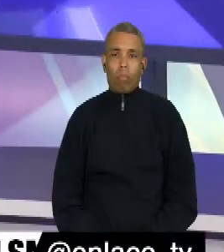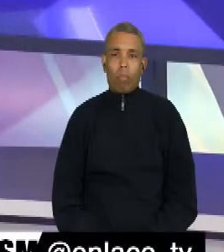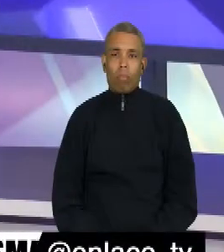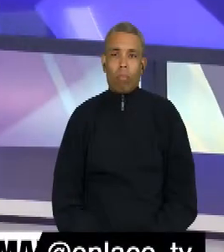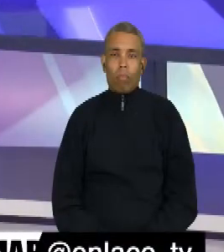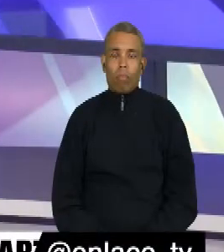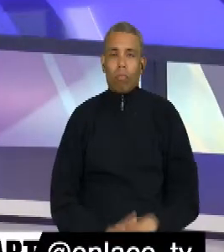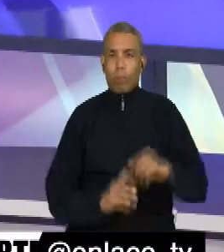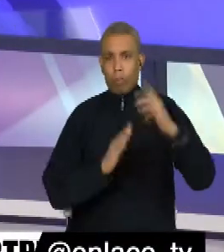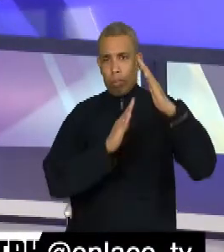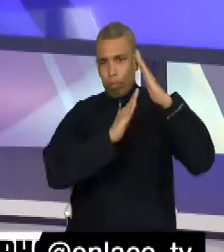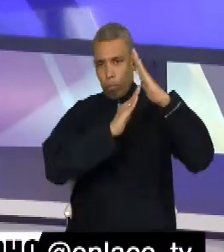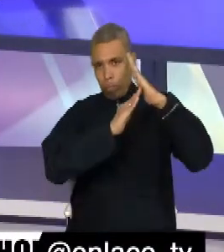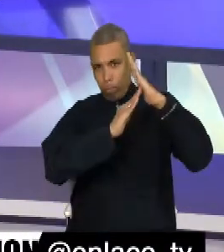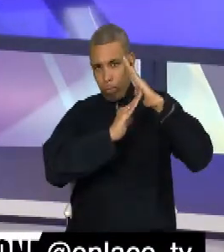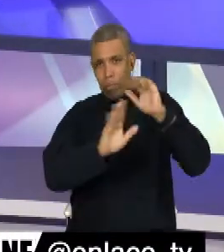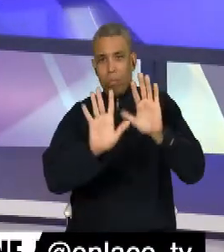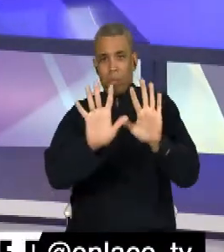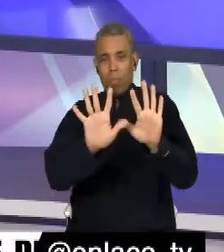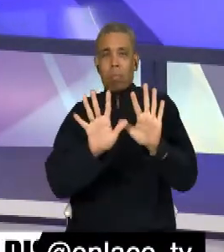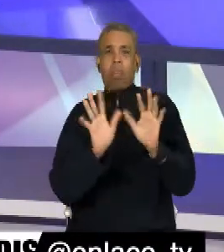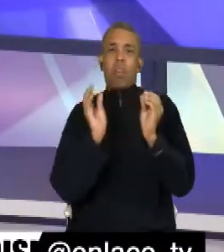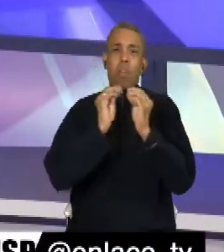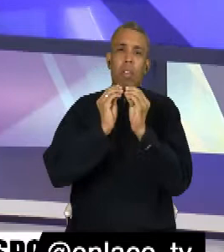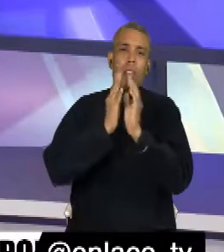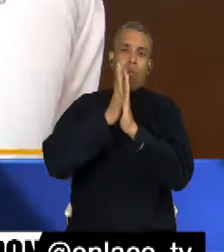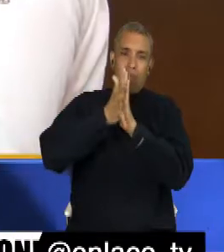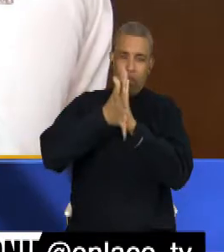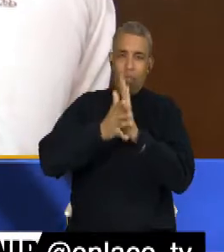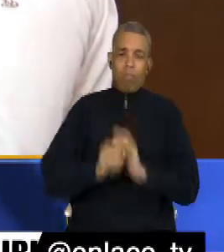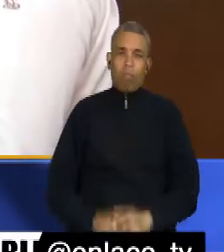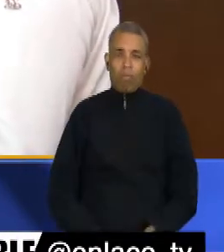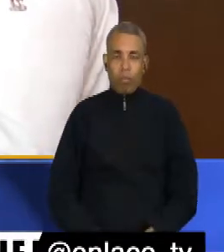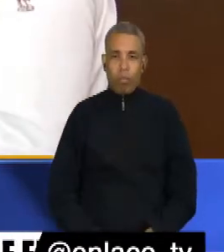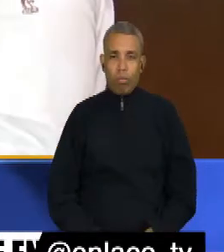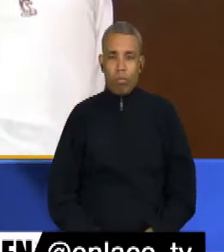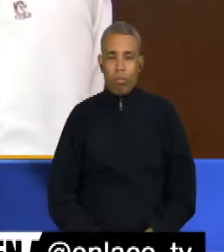Hacemos una pausa en Enlace Noticias. Al volver, espere más de lo que usted quiere ver.